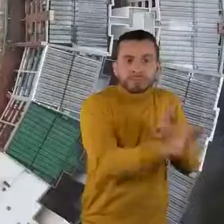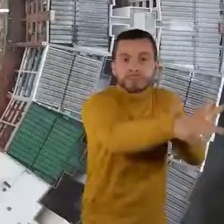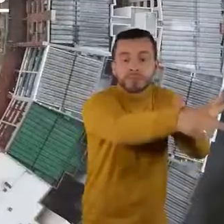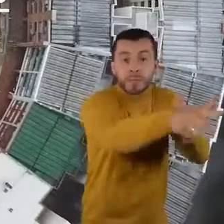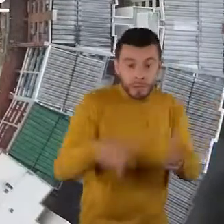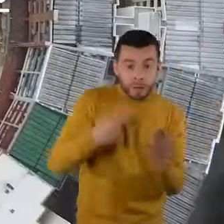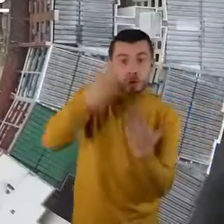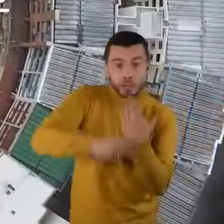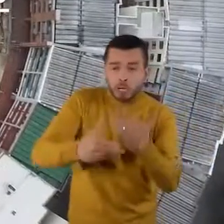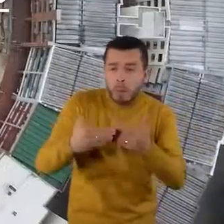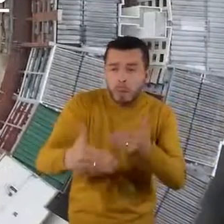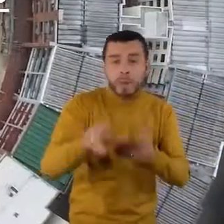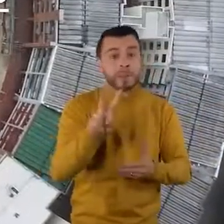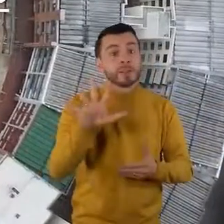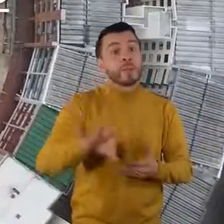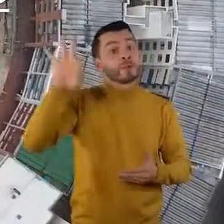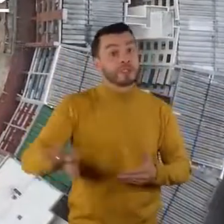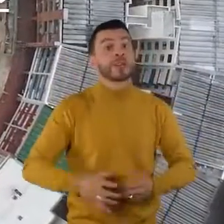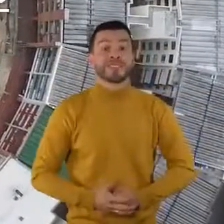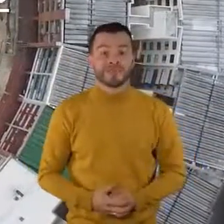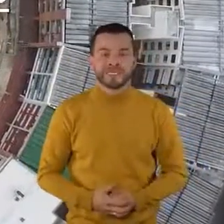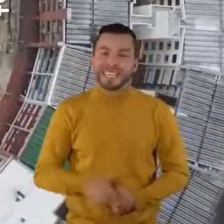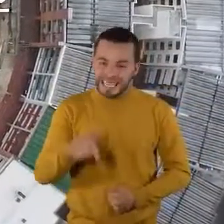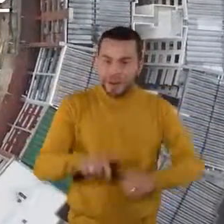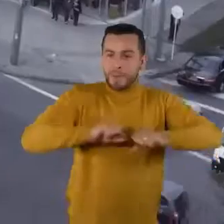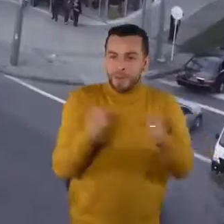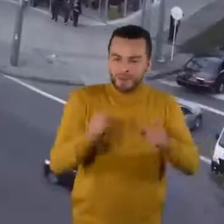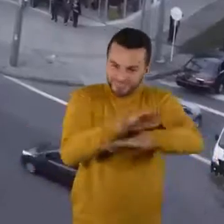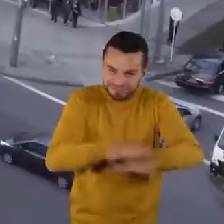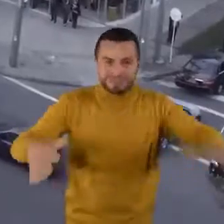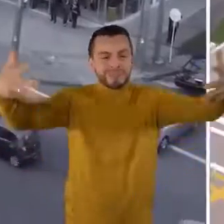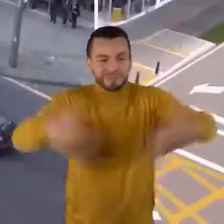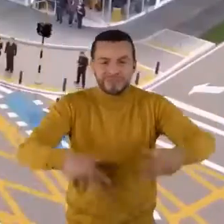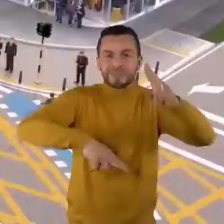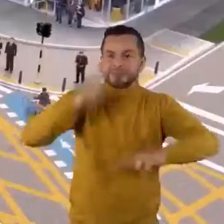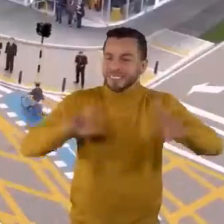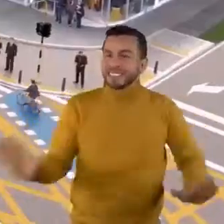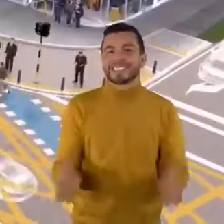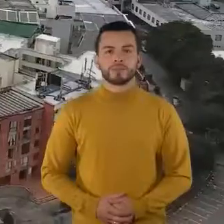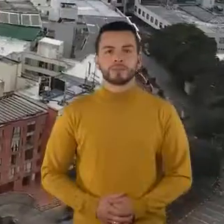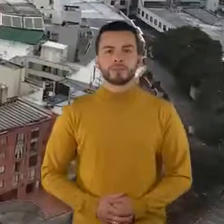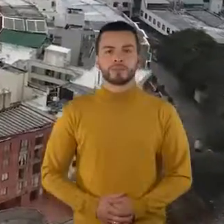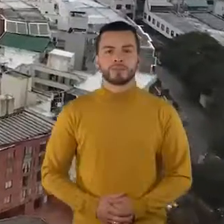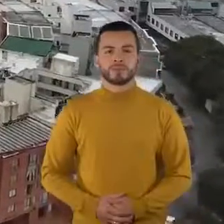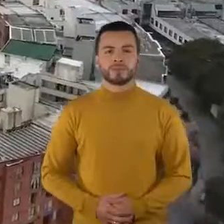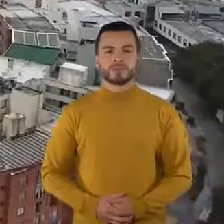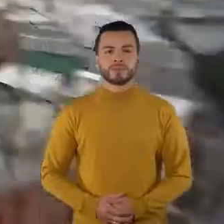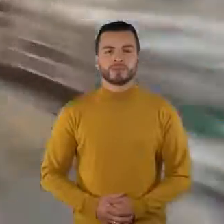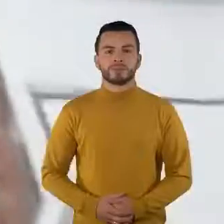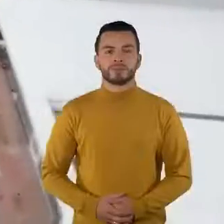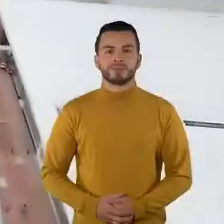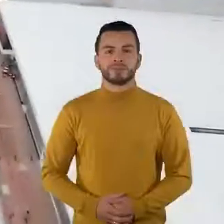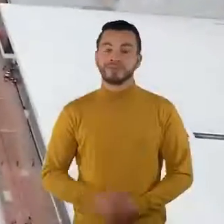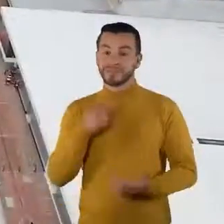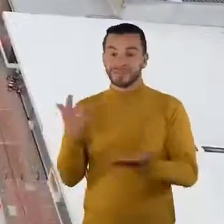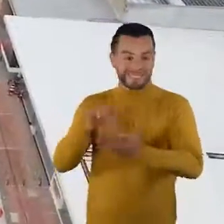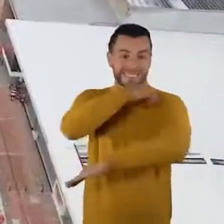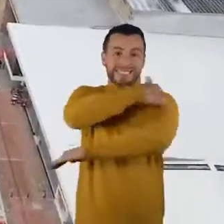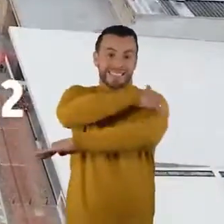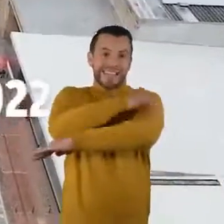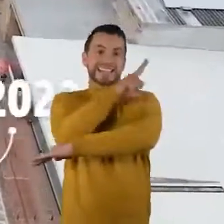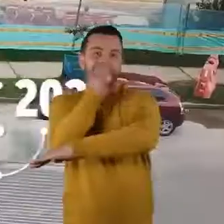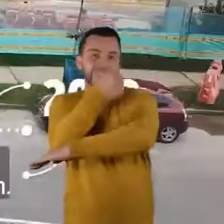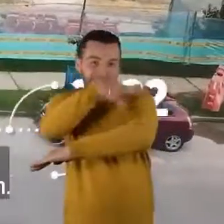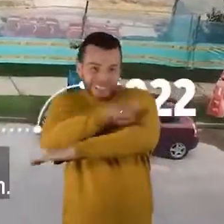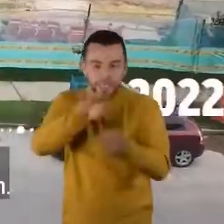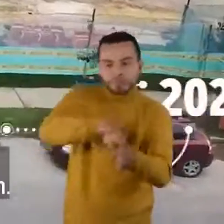ramírez esta obra que conectará a las localidades de usaquén y suba tiene una inversión de 46 mil 150